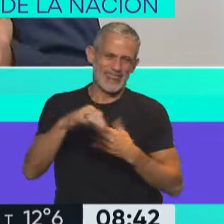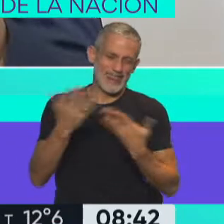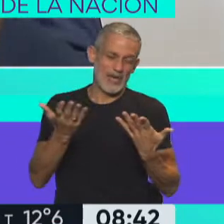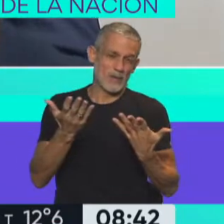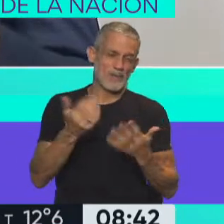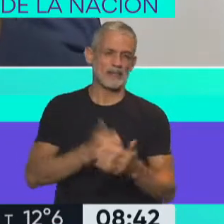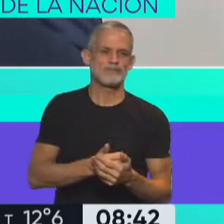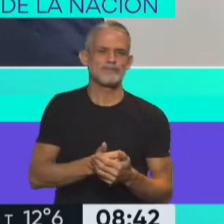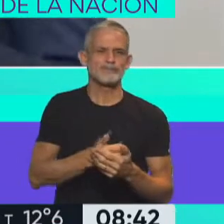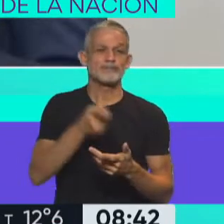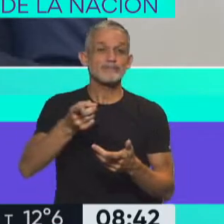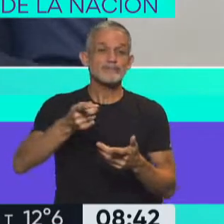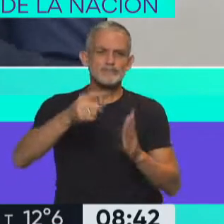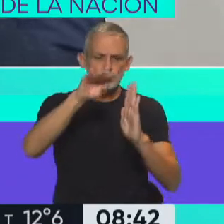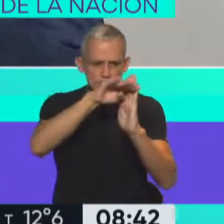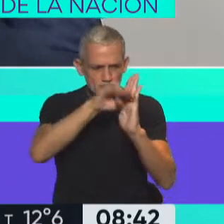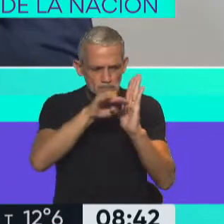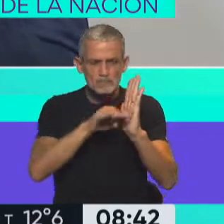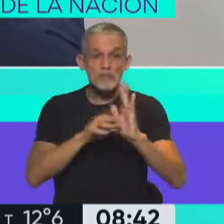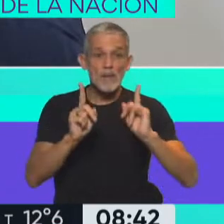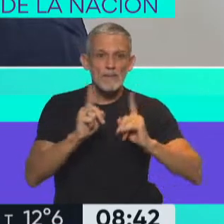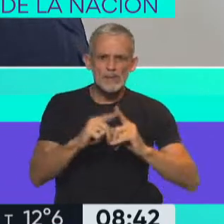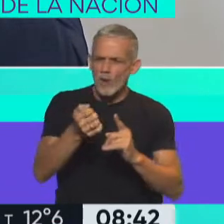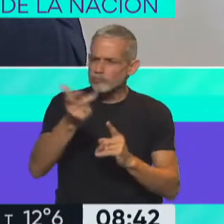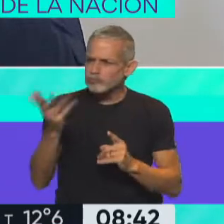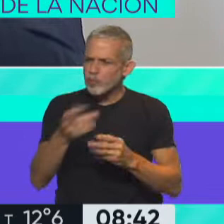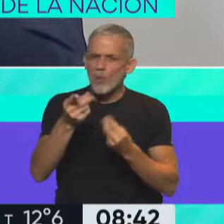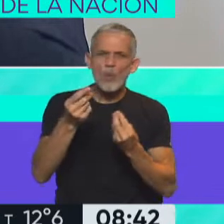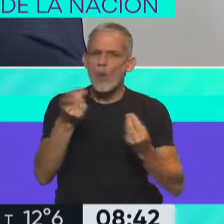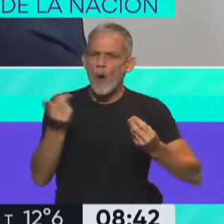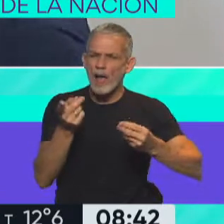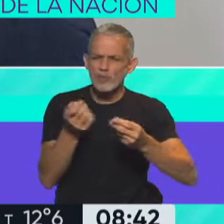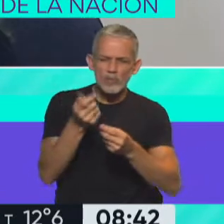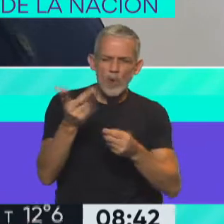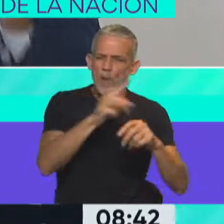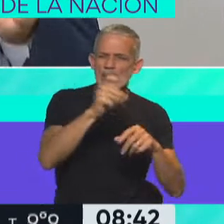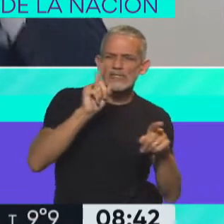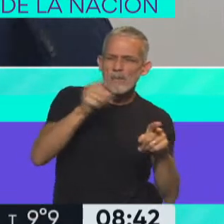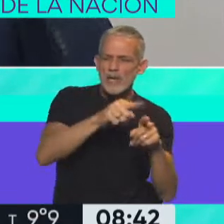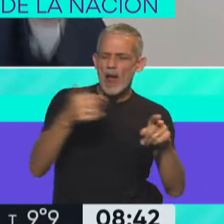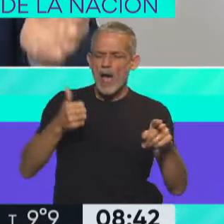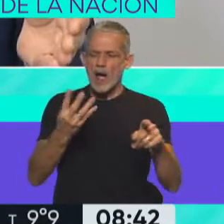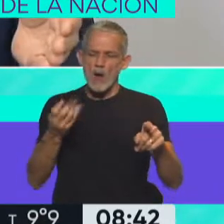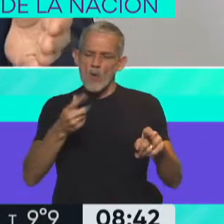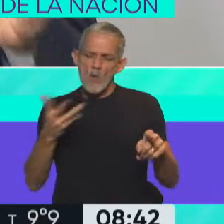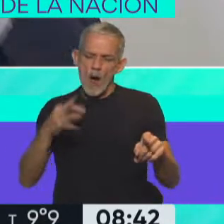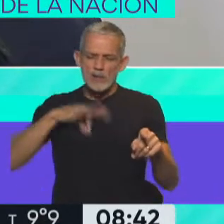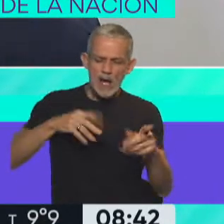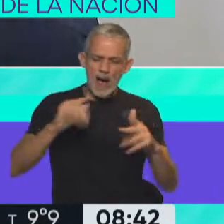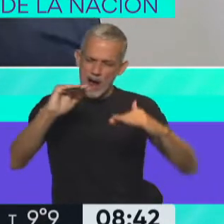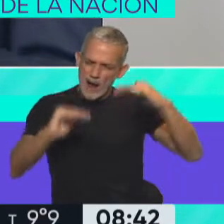claros, con los parámetros que hemos aprobado, que para nosotros son el equilibrio justo entre el derecho a la educación y la